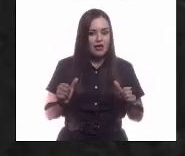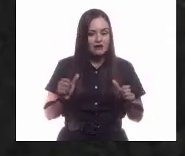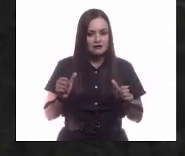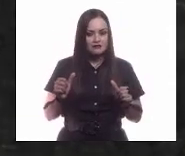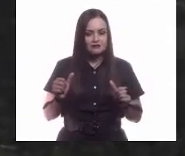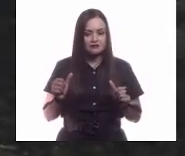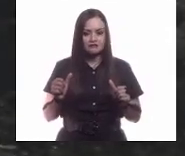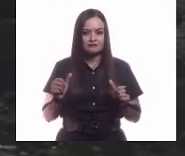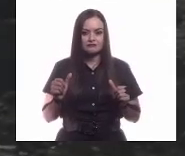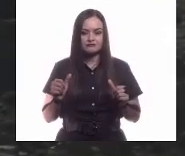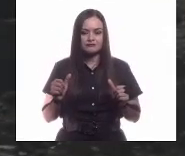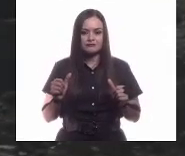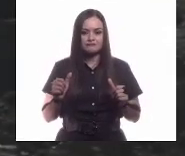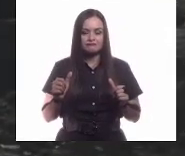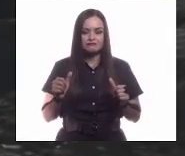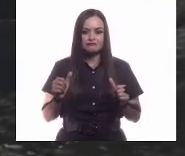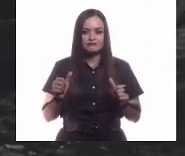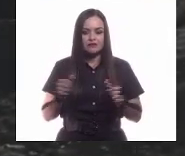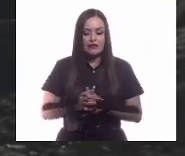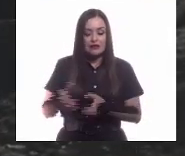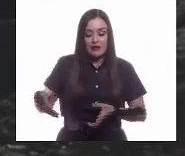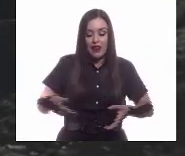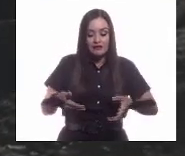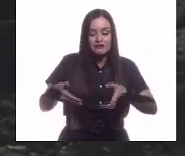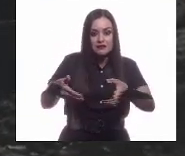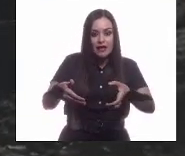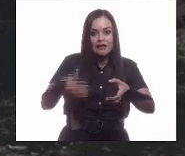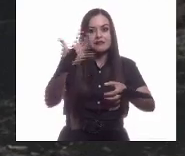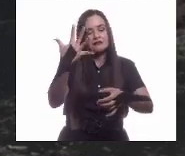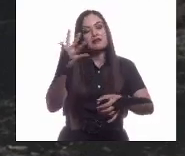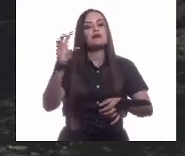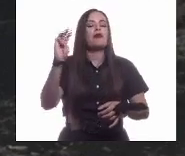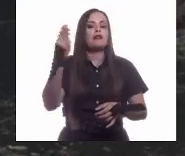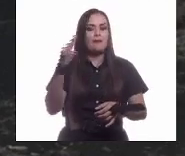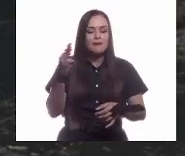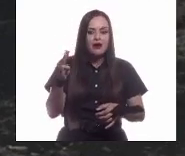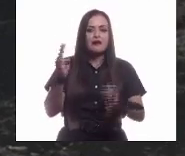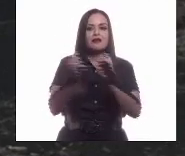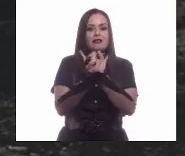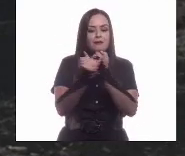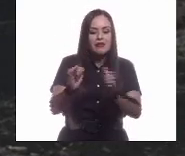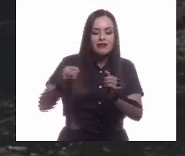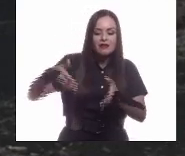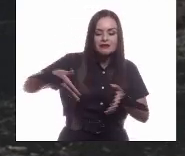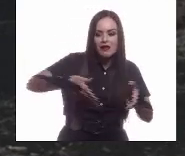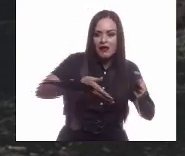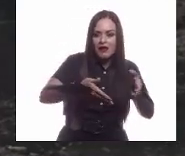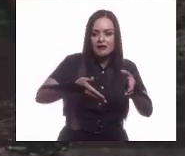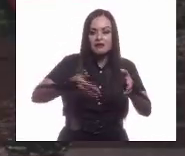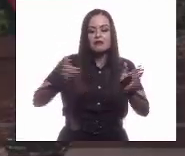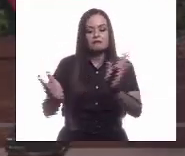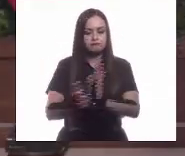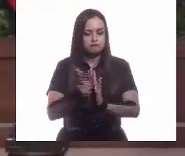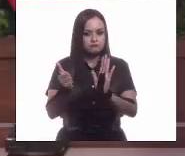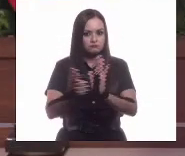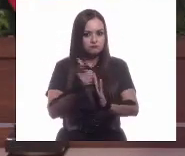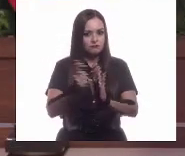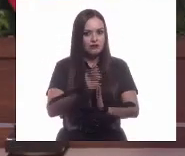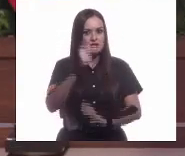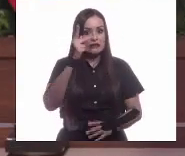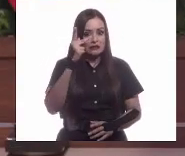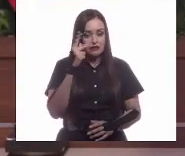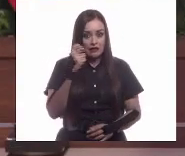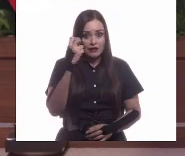la remodelación de nuestras tradicionales calles 5 de Mayo, Madero, Independencia y Belisario Domínguez, proyecto que está siendo